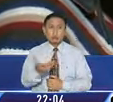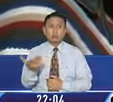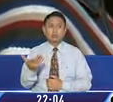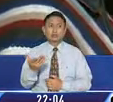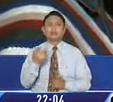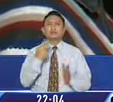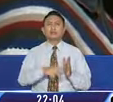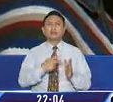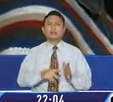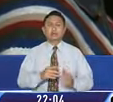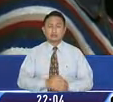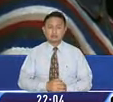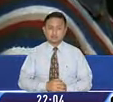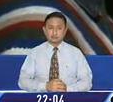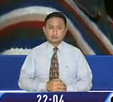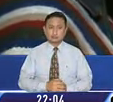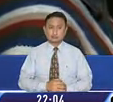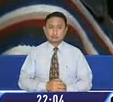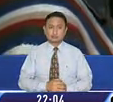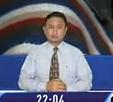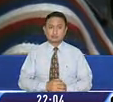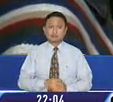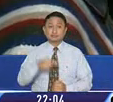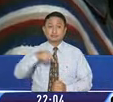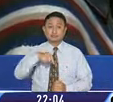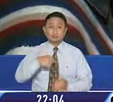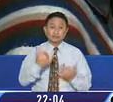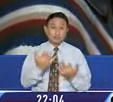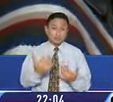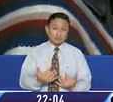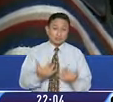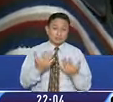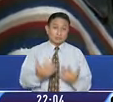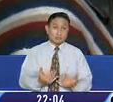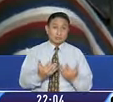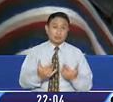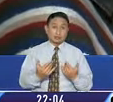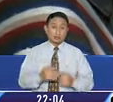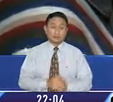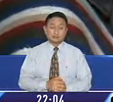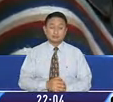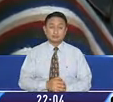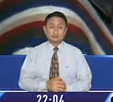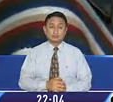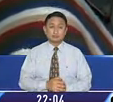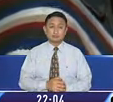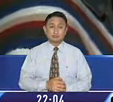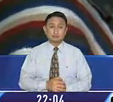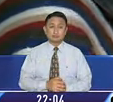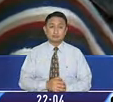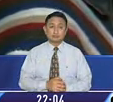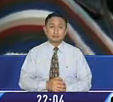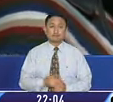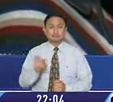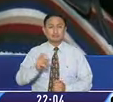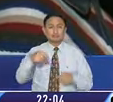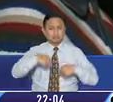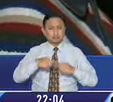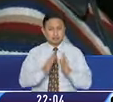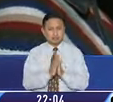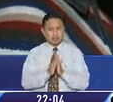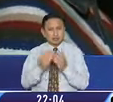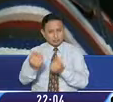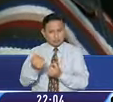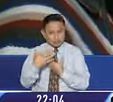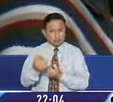pasó, entonces justamente estamos desesperados aquí, señorita, y eso nos queremos, exigimos pues que nos